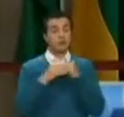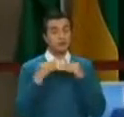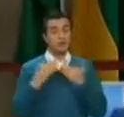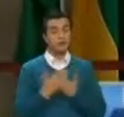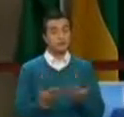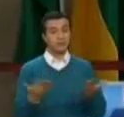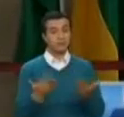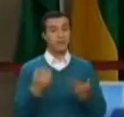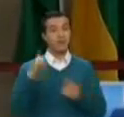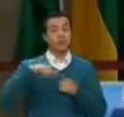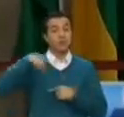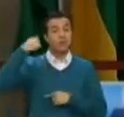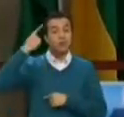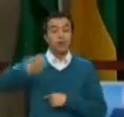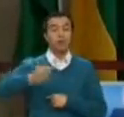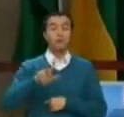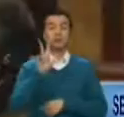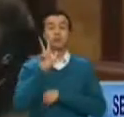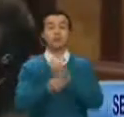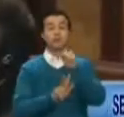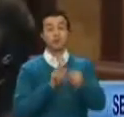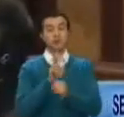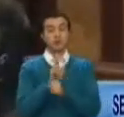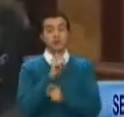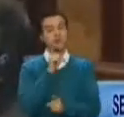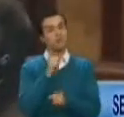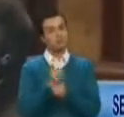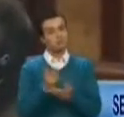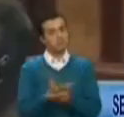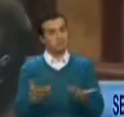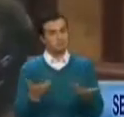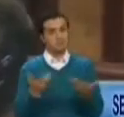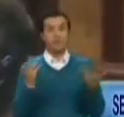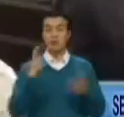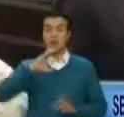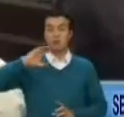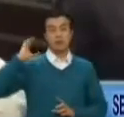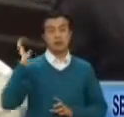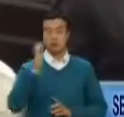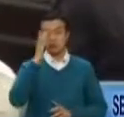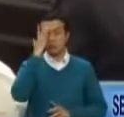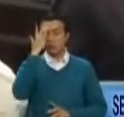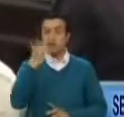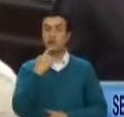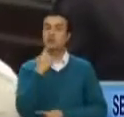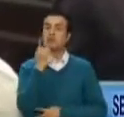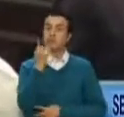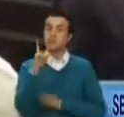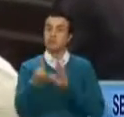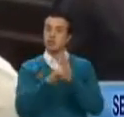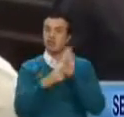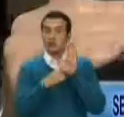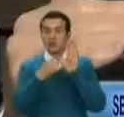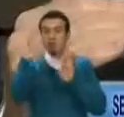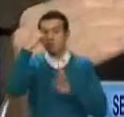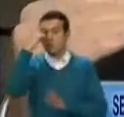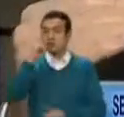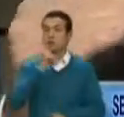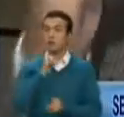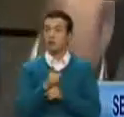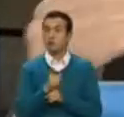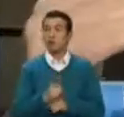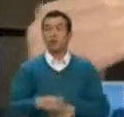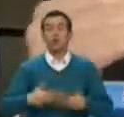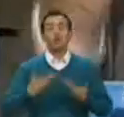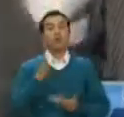3.000 millones de dólares en los próximos 3 años. De todas maneras, las críticas apuntan a las posibilidades legales del Ejecutivo. Aquí están diciendo,